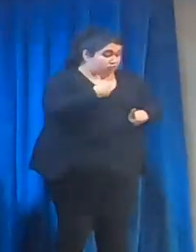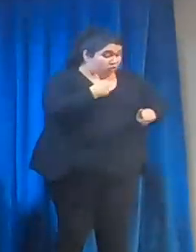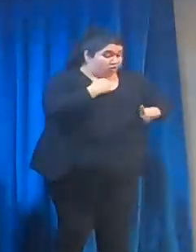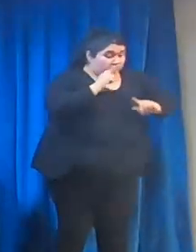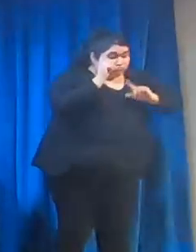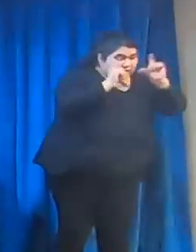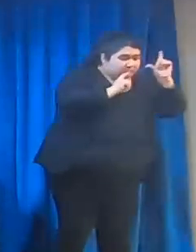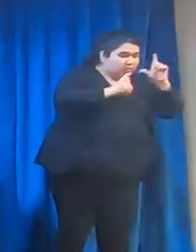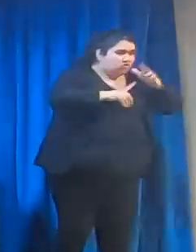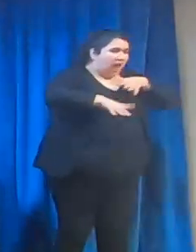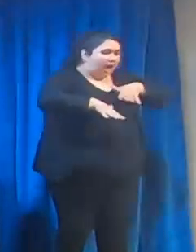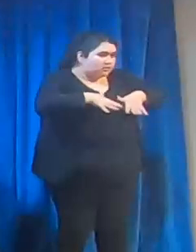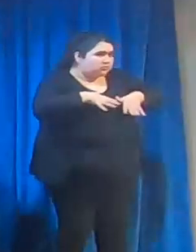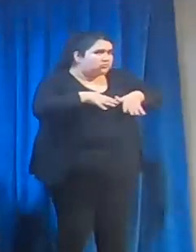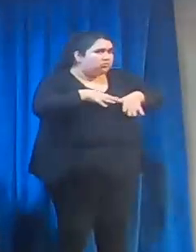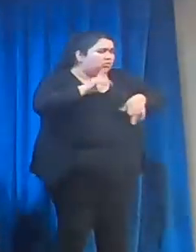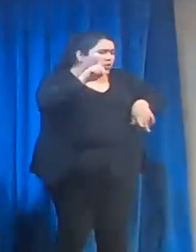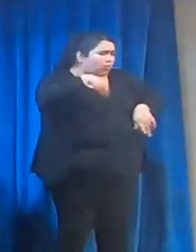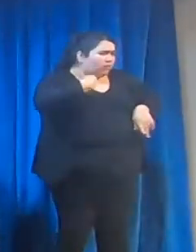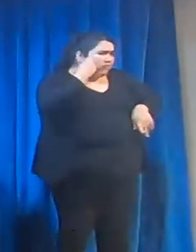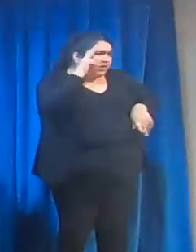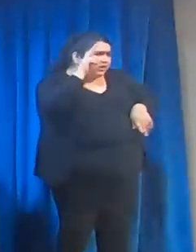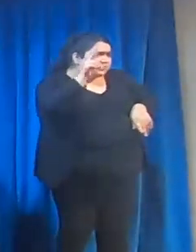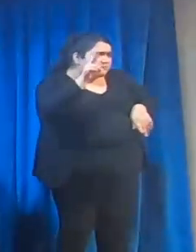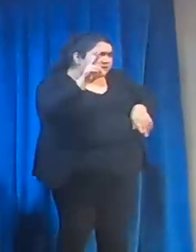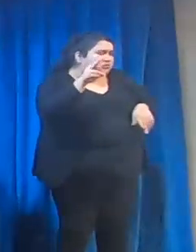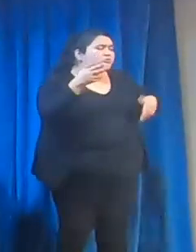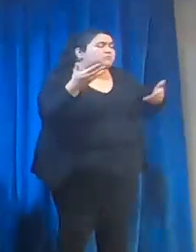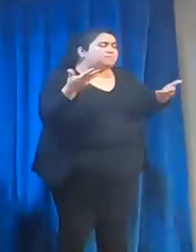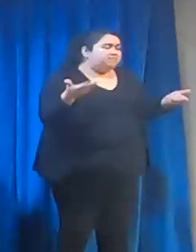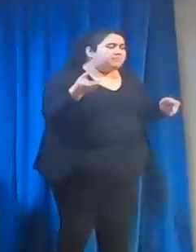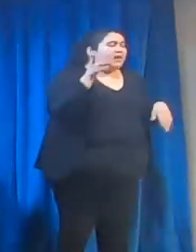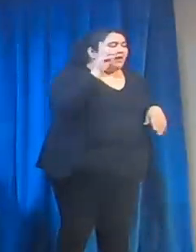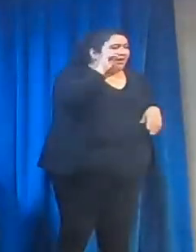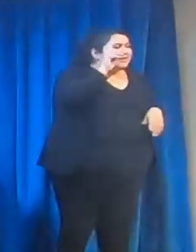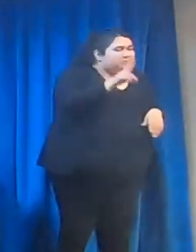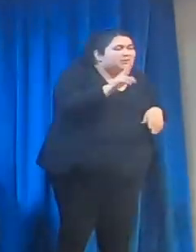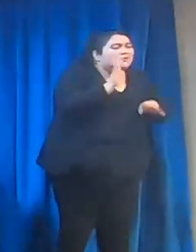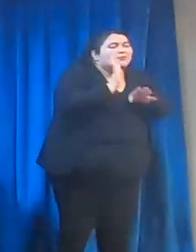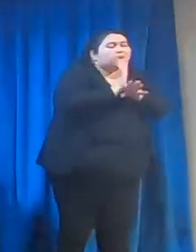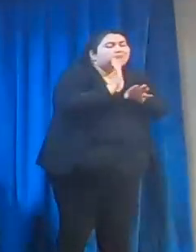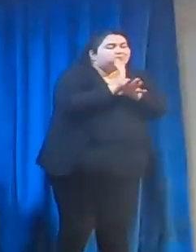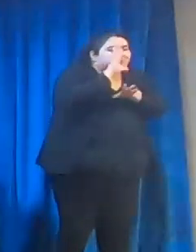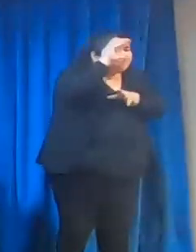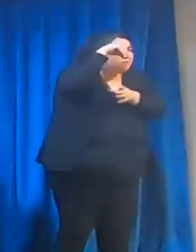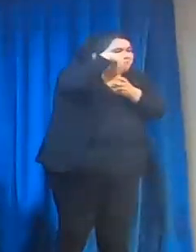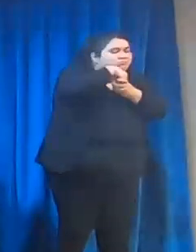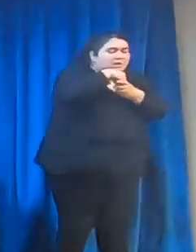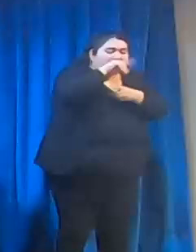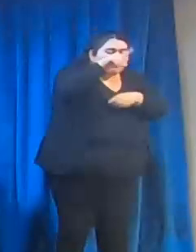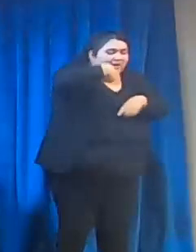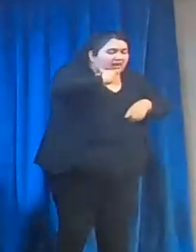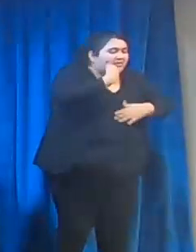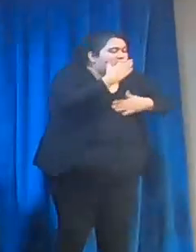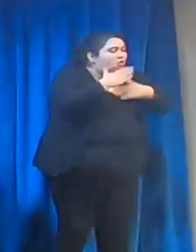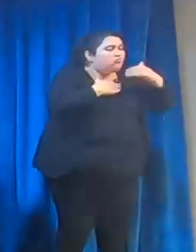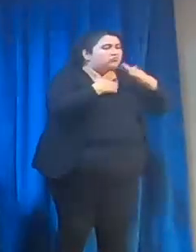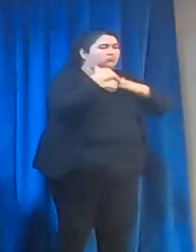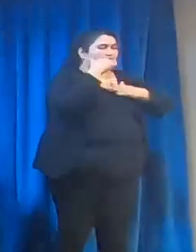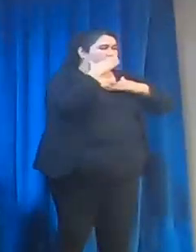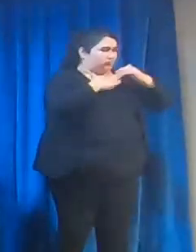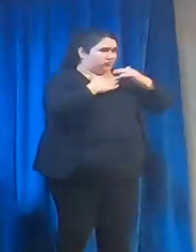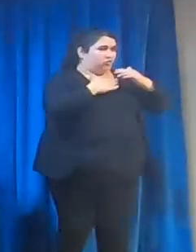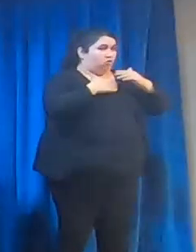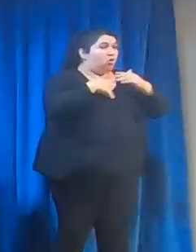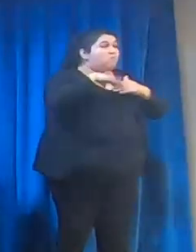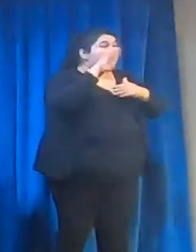acciones, ¿cómo es posible ser respetuoso? Entonces el respeto está en eso, es algo que se construye. Para mí, más